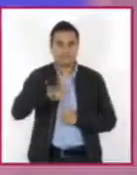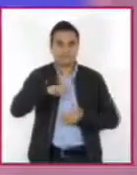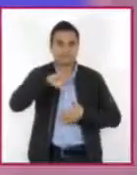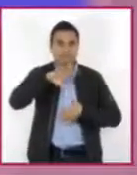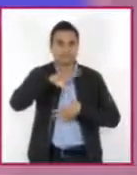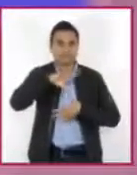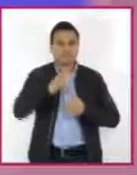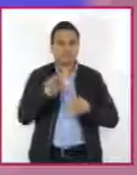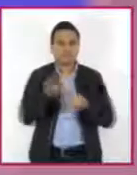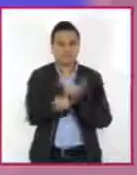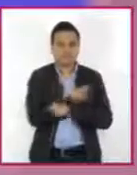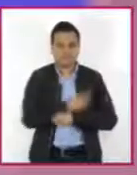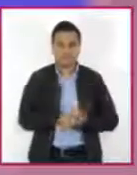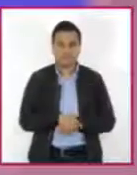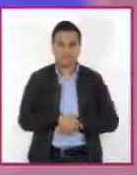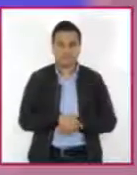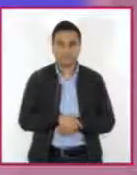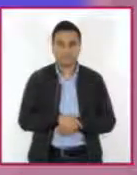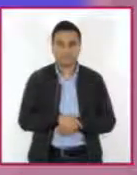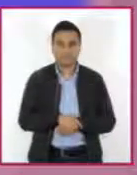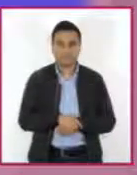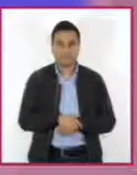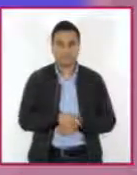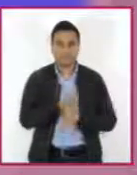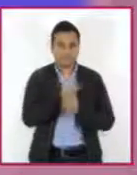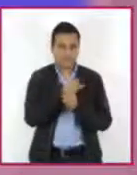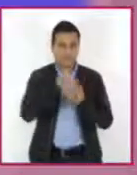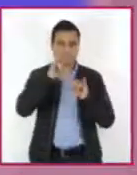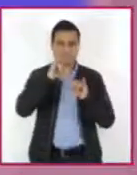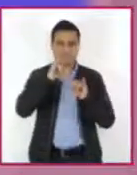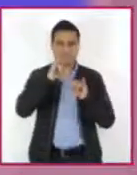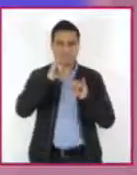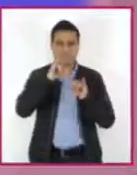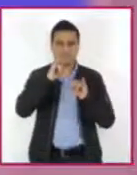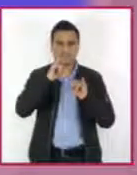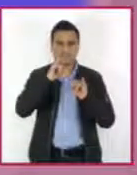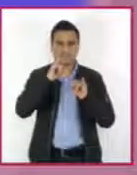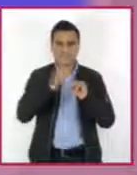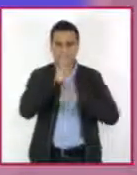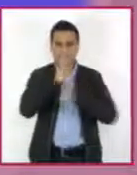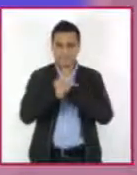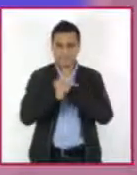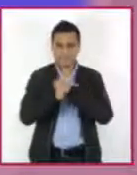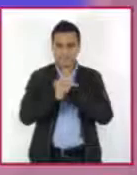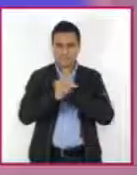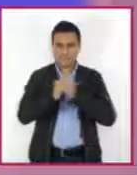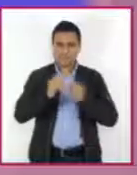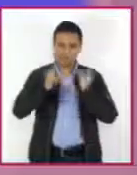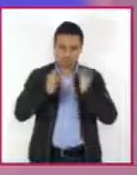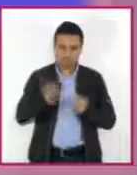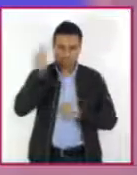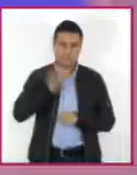Corre tiempo. Yo sé. Movimientos de independencia de las colonias españolas. Eso es correcto.